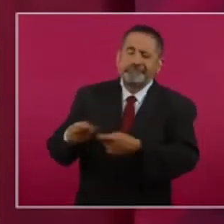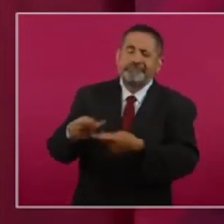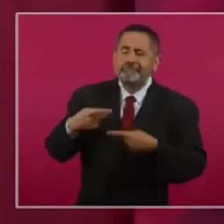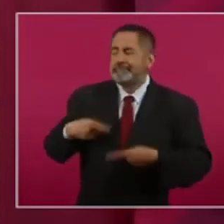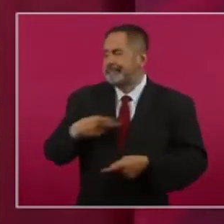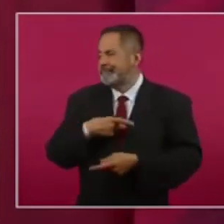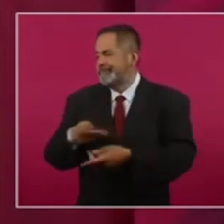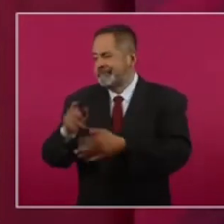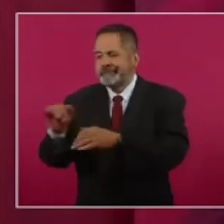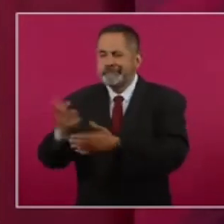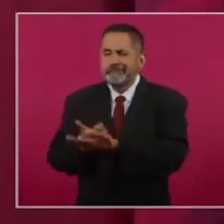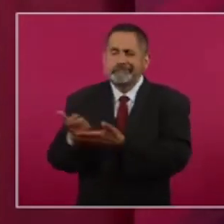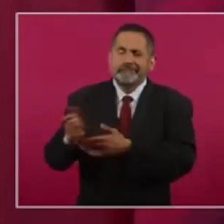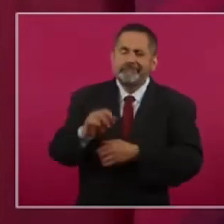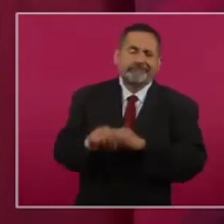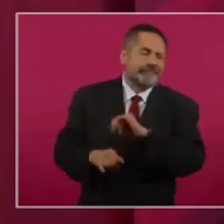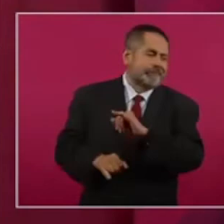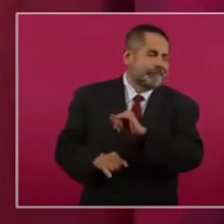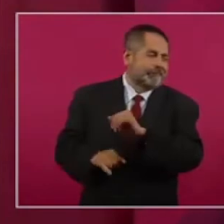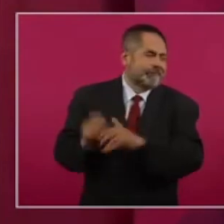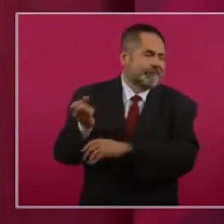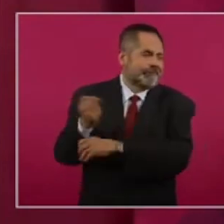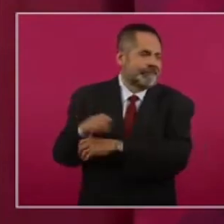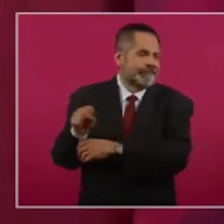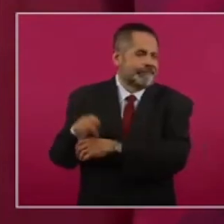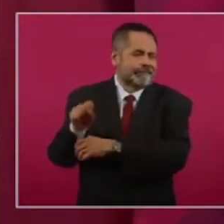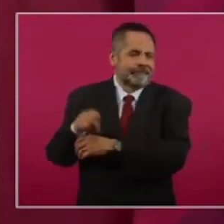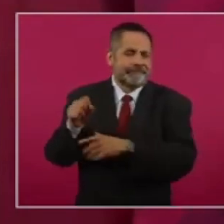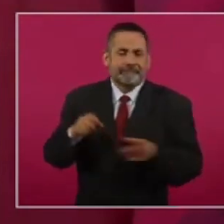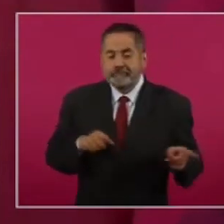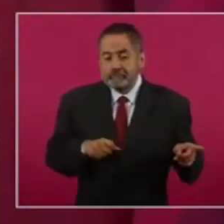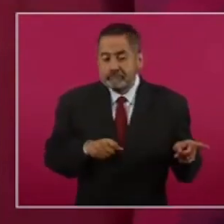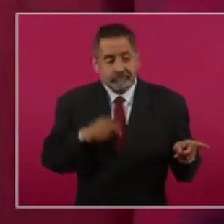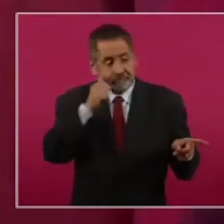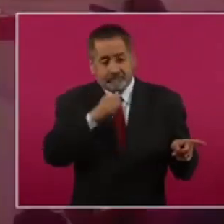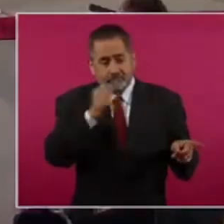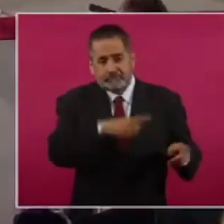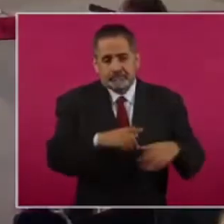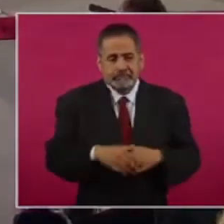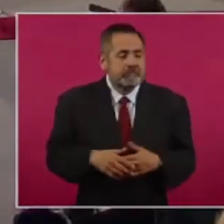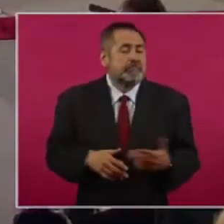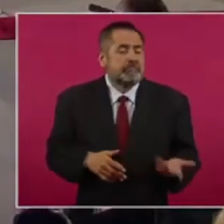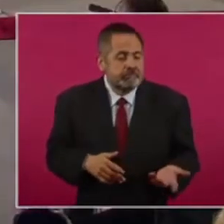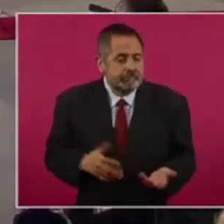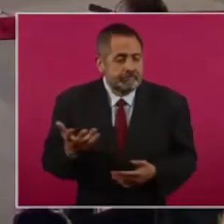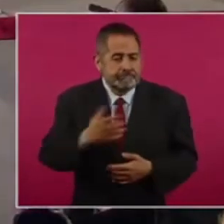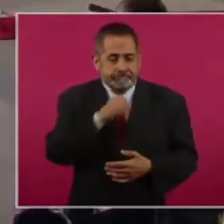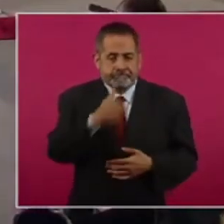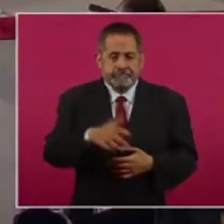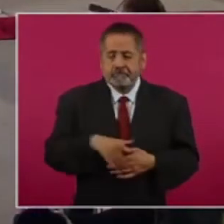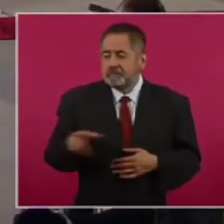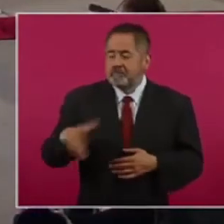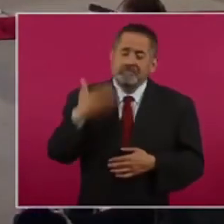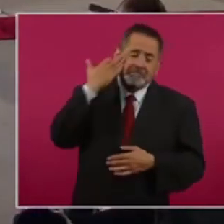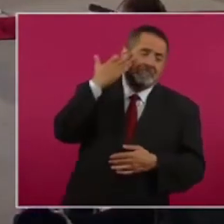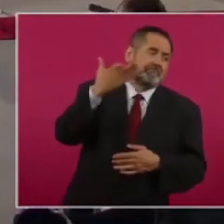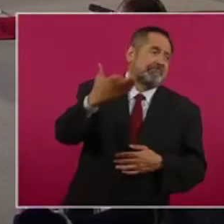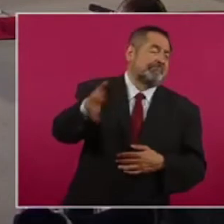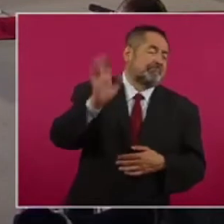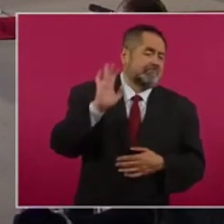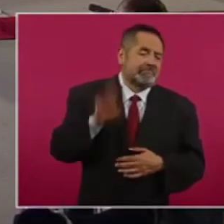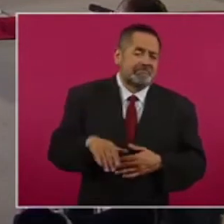que aumente el salario, que haya empleo, que se atienda a los jóvenes, pero eso tarda mucho